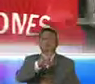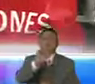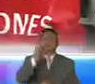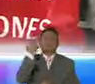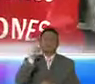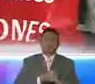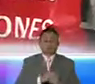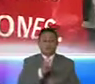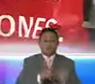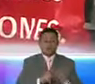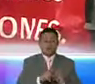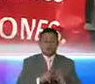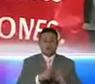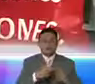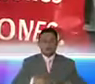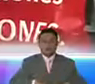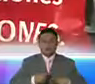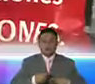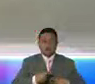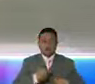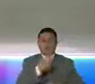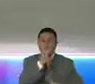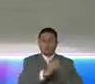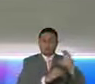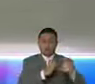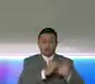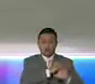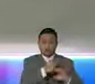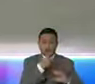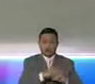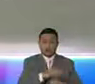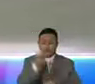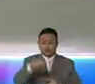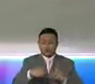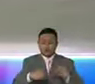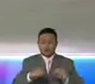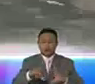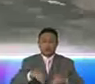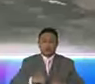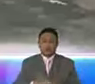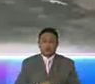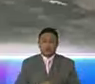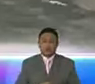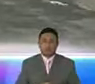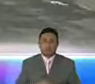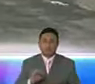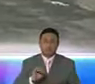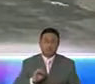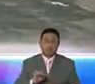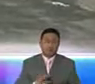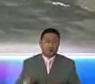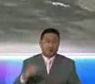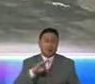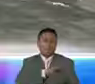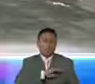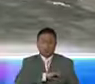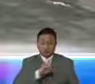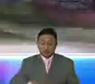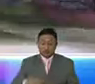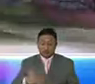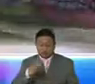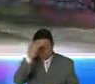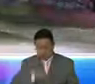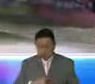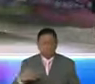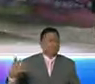moradores de San José del Condado den una respuesta de si aceptan o no alguna propuesta del Cabildo, o el mismo podría tomar acciones como la